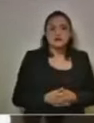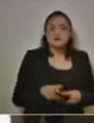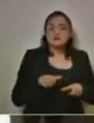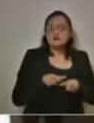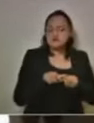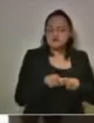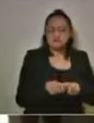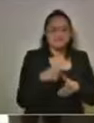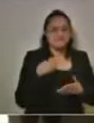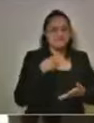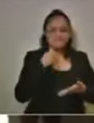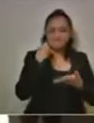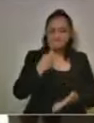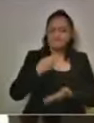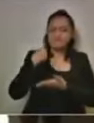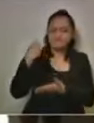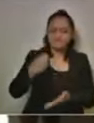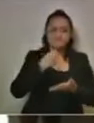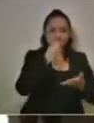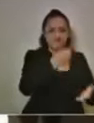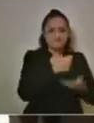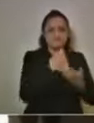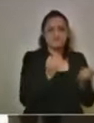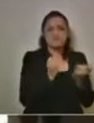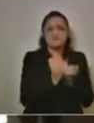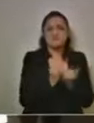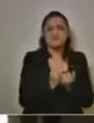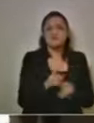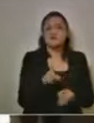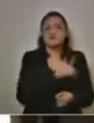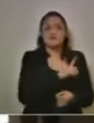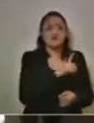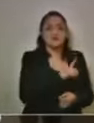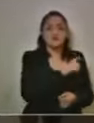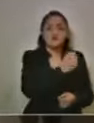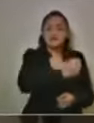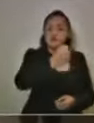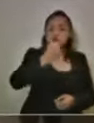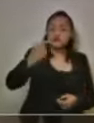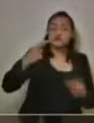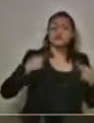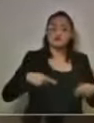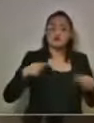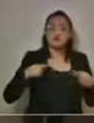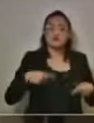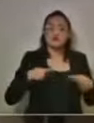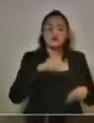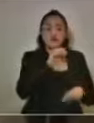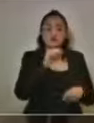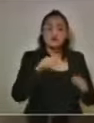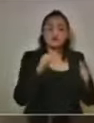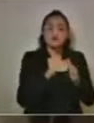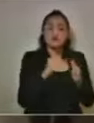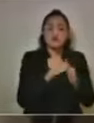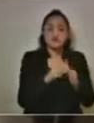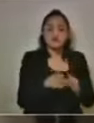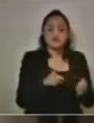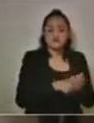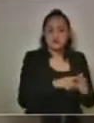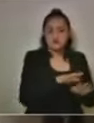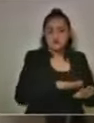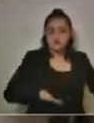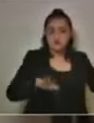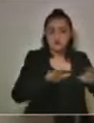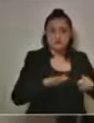se siguen entregando ya de manera individual con mucha gente en la capital